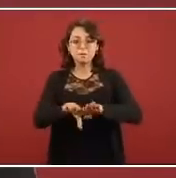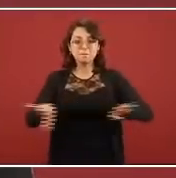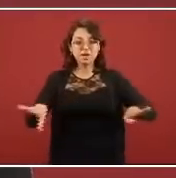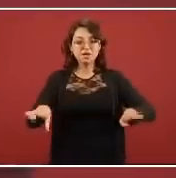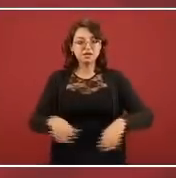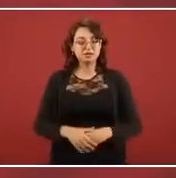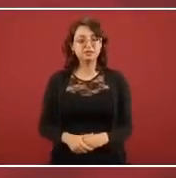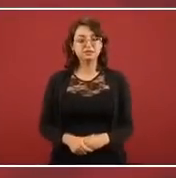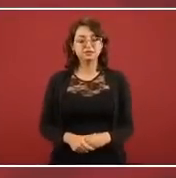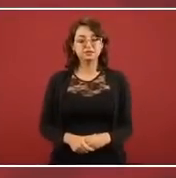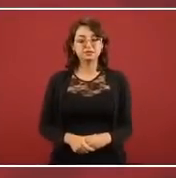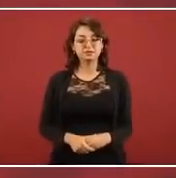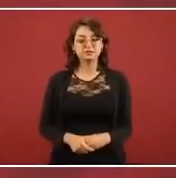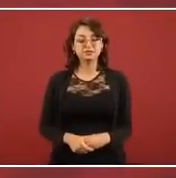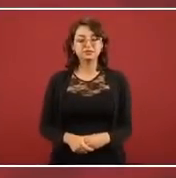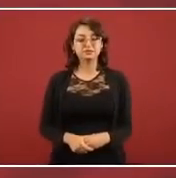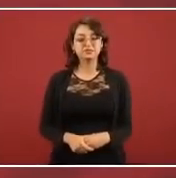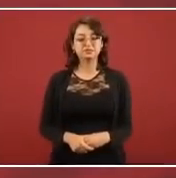Y